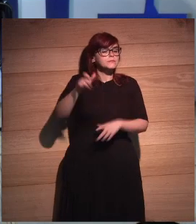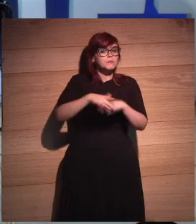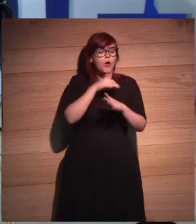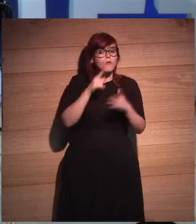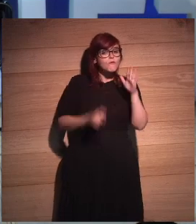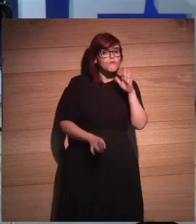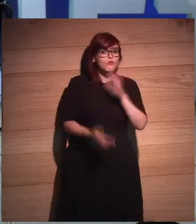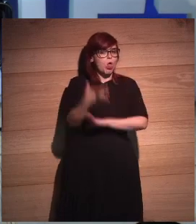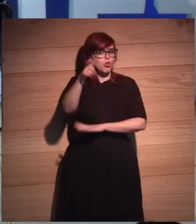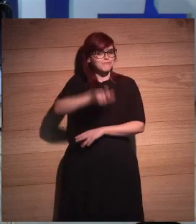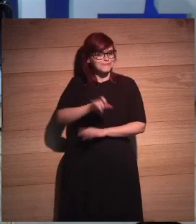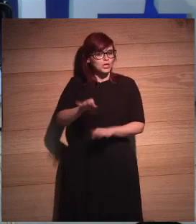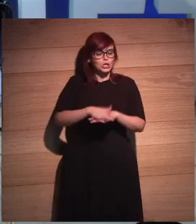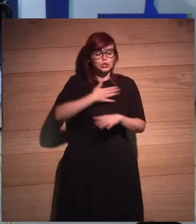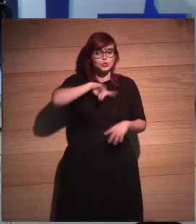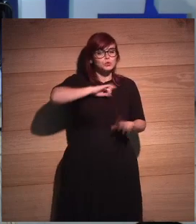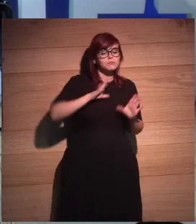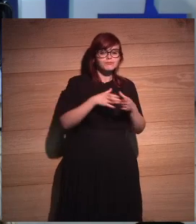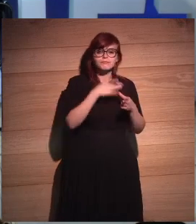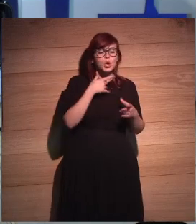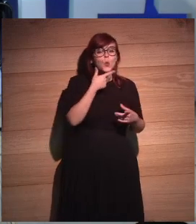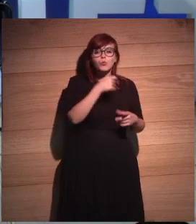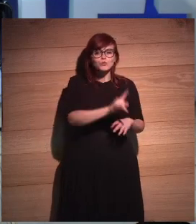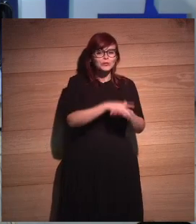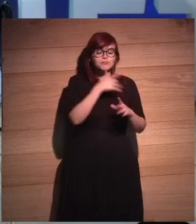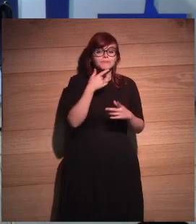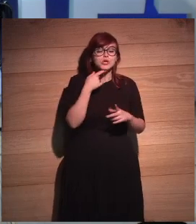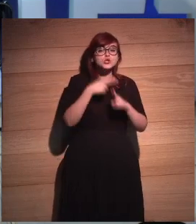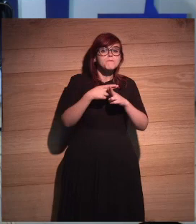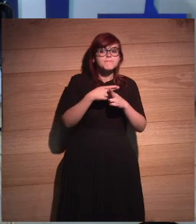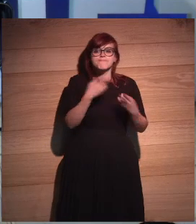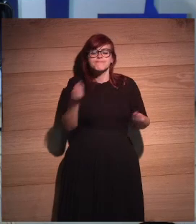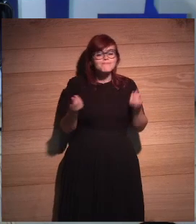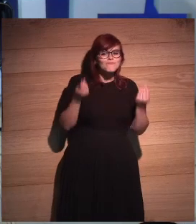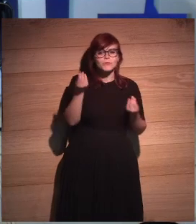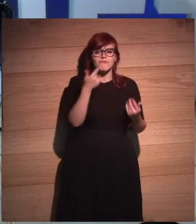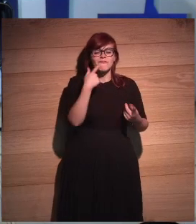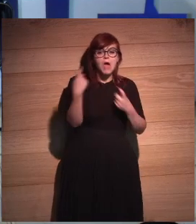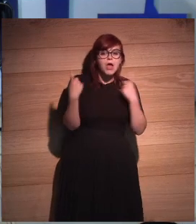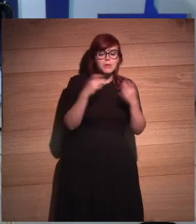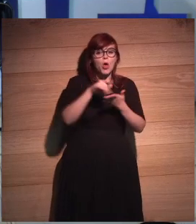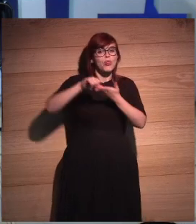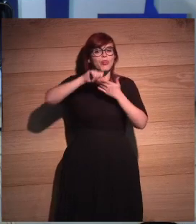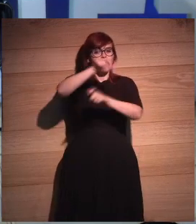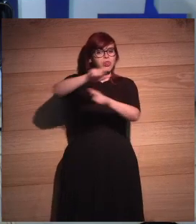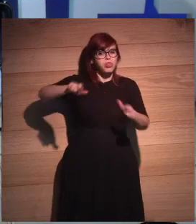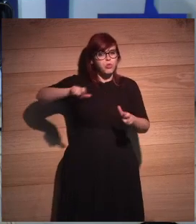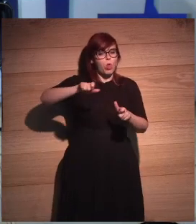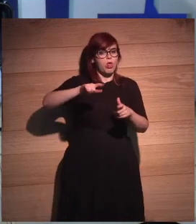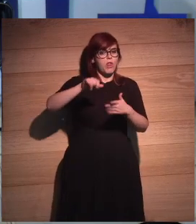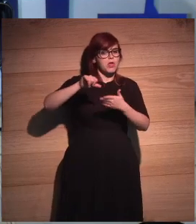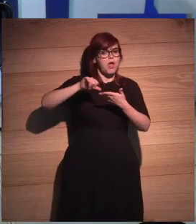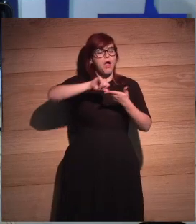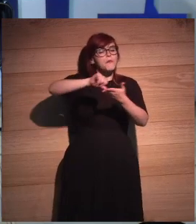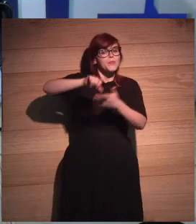nuestro fundador ni a nosotros personalmente, y hemos debatido mucho sobre cómo llamarlo y de hecho estamos abiertos a sugerencias porque ciudadanía también tiene sus ciertas